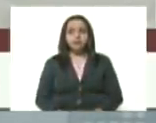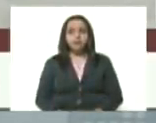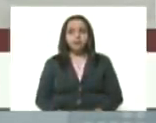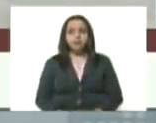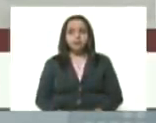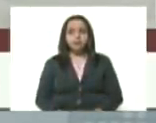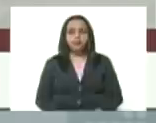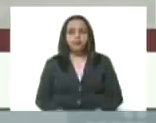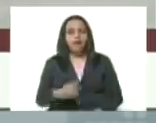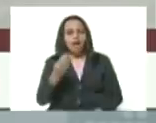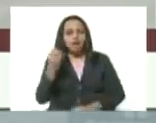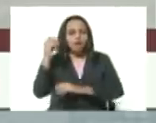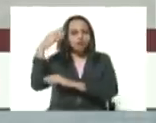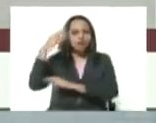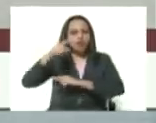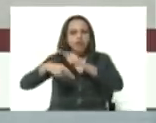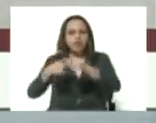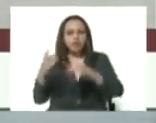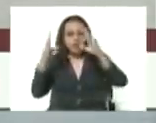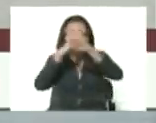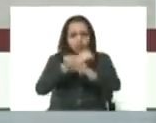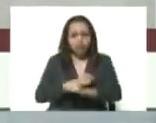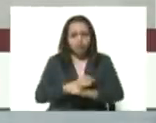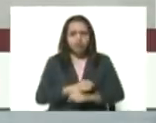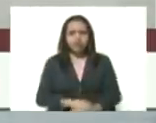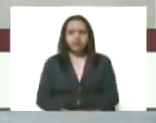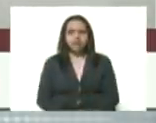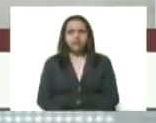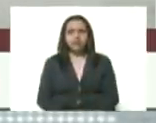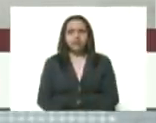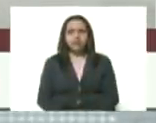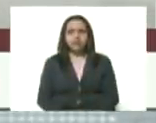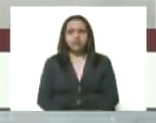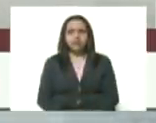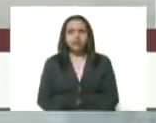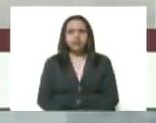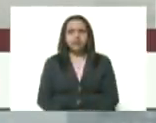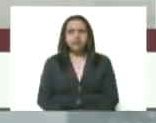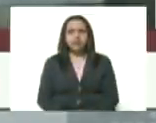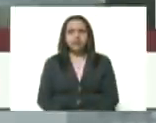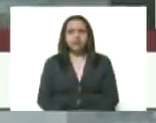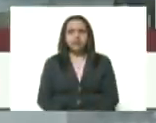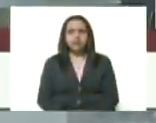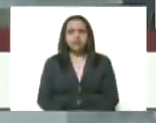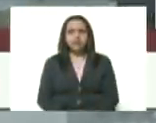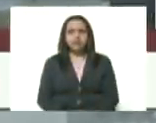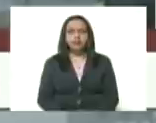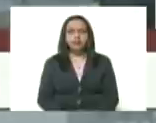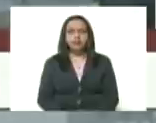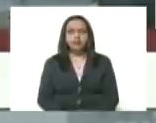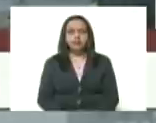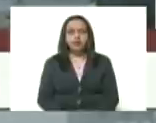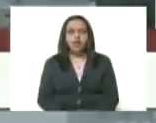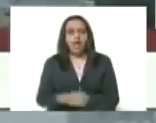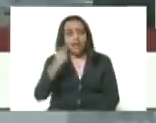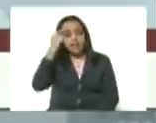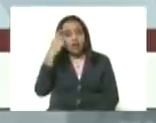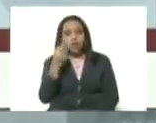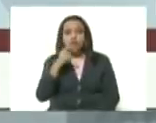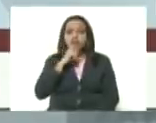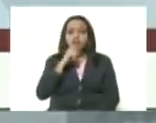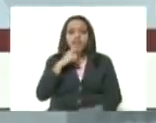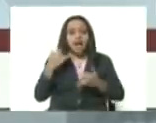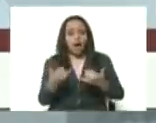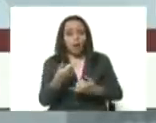Hay tantos soles después de la oscuridad. Those are the very difficult days that we are all going through. Esos son los días muy difíciles a los cuales